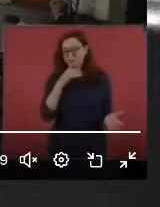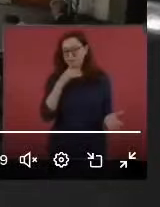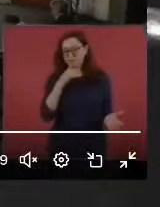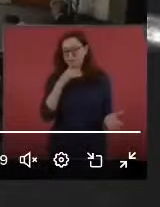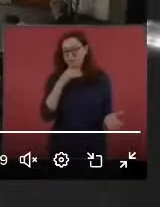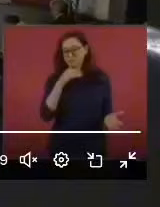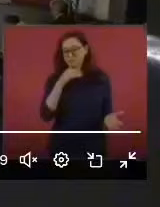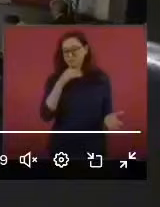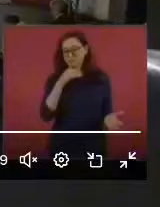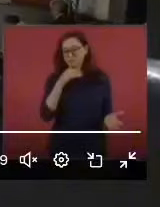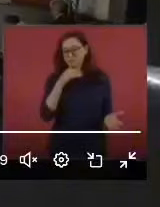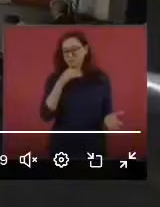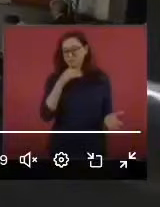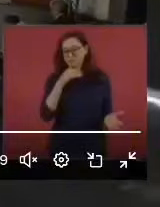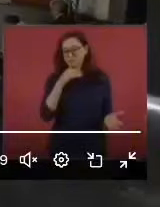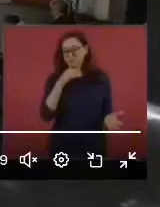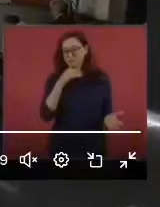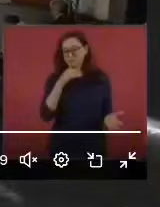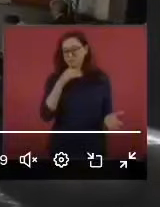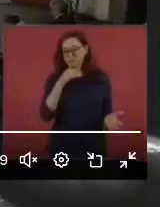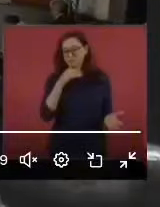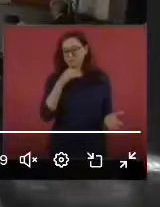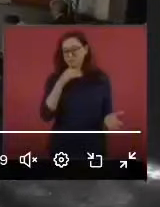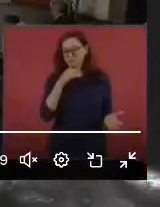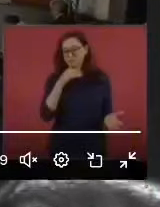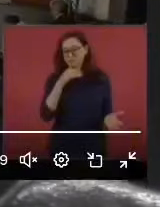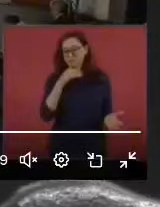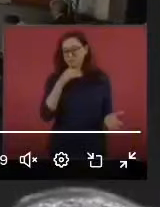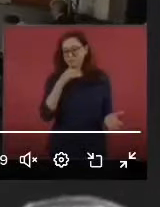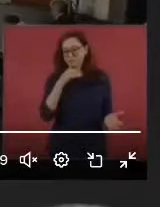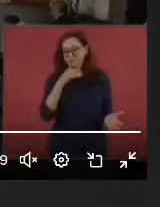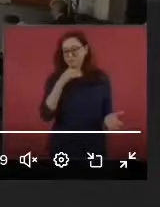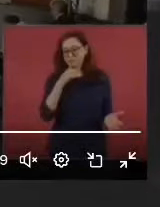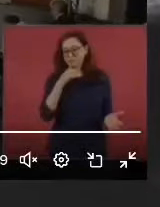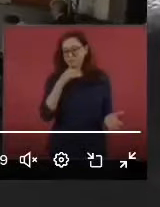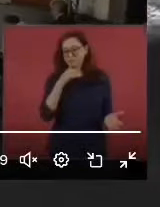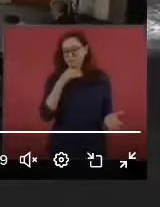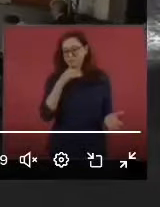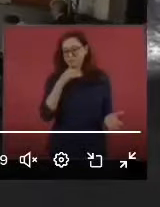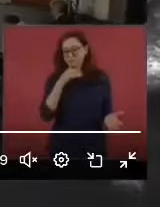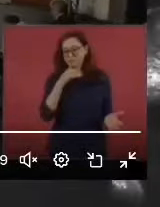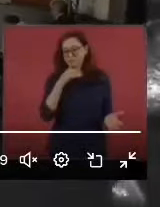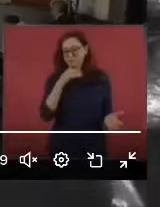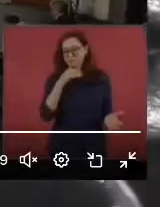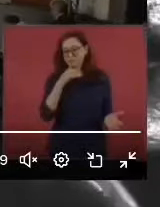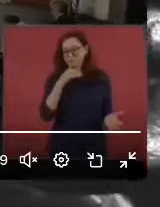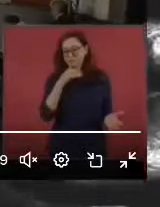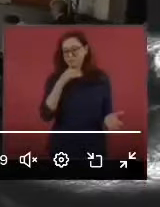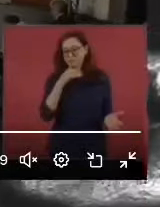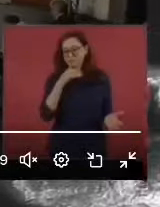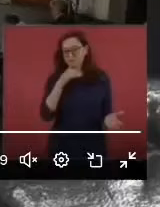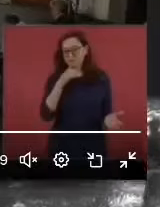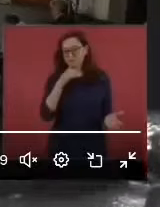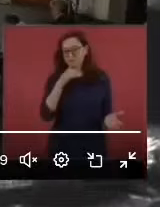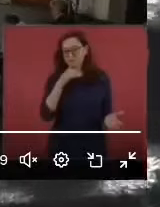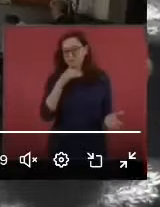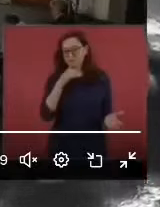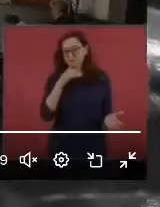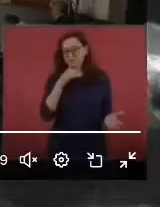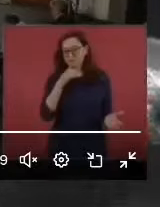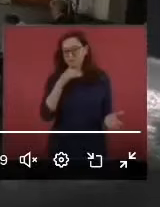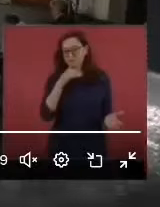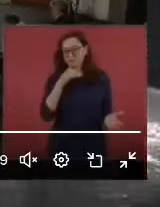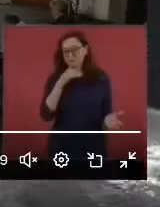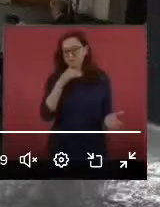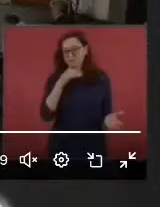el argumento barato que siempre implanta los gobiernos como el de Estados Unidos. No saben qué es eso, pero ahí están duro y dale, friegue,